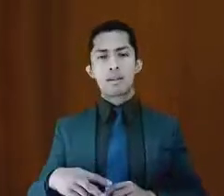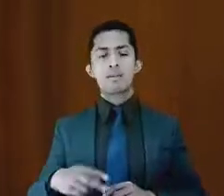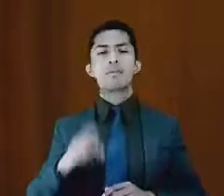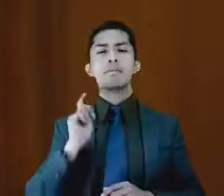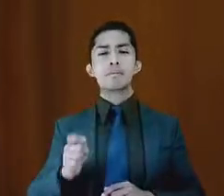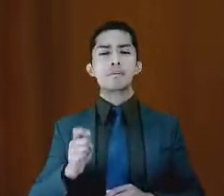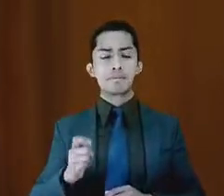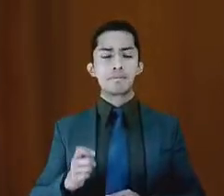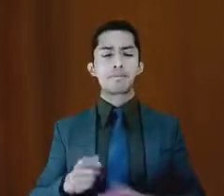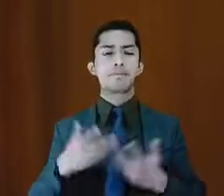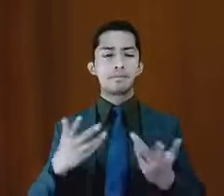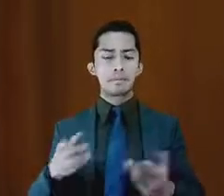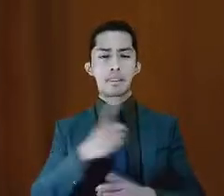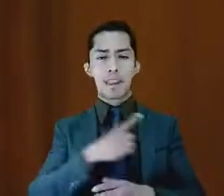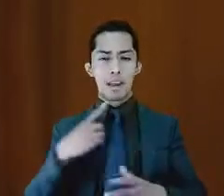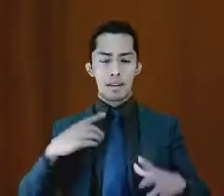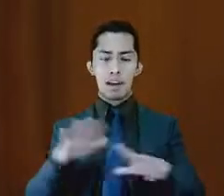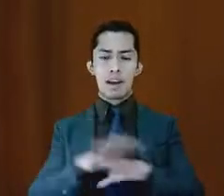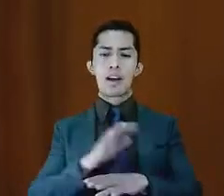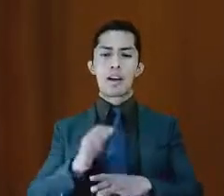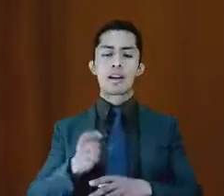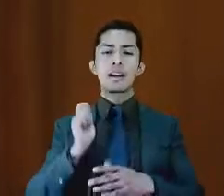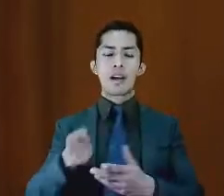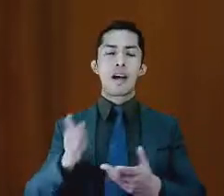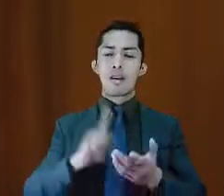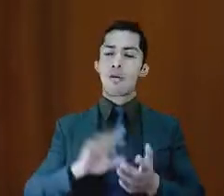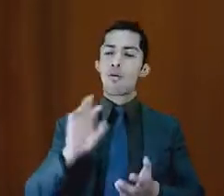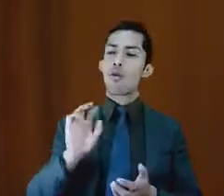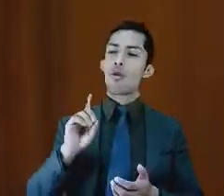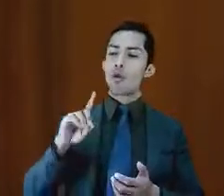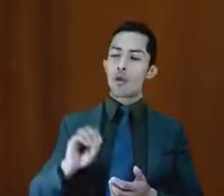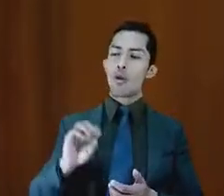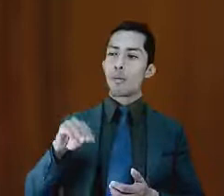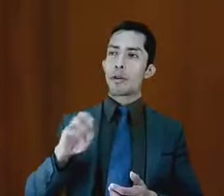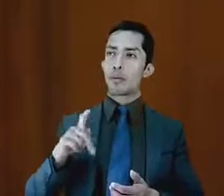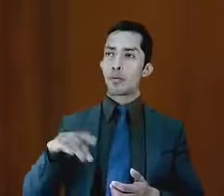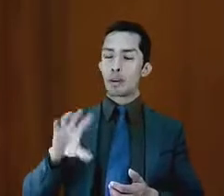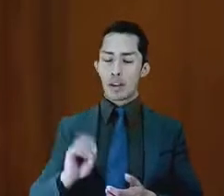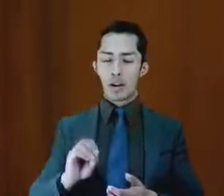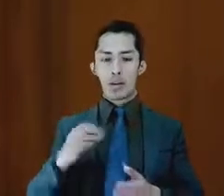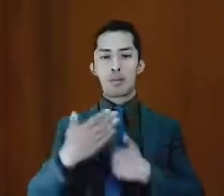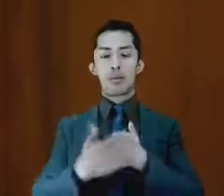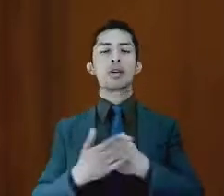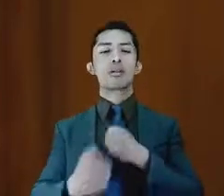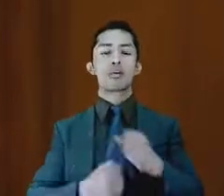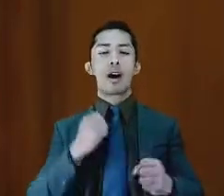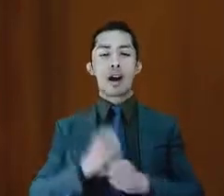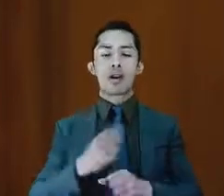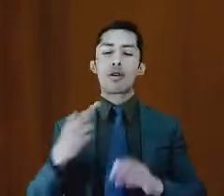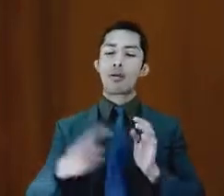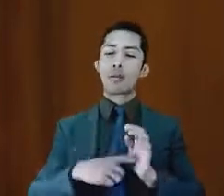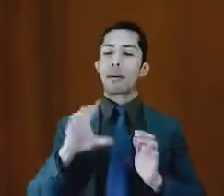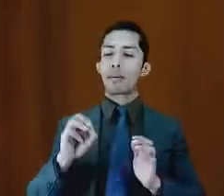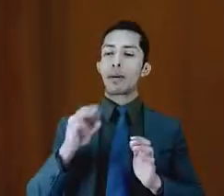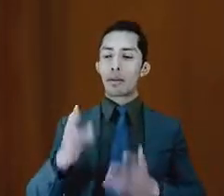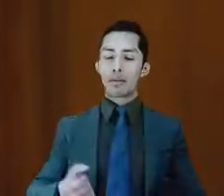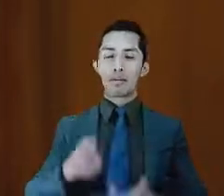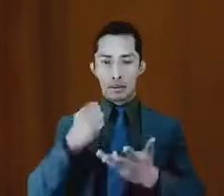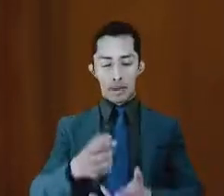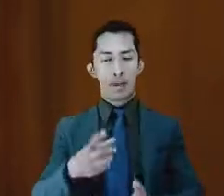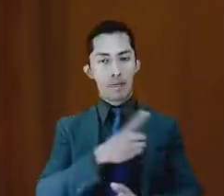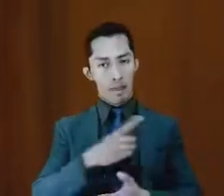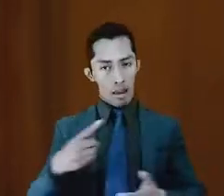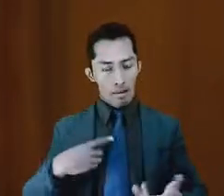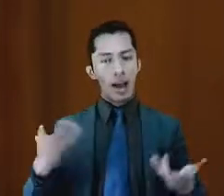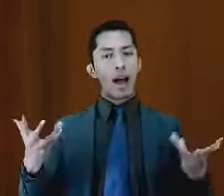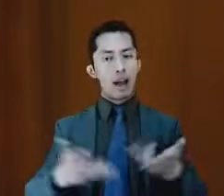a efecto de que se restituya el Fondo Metropolitano para el próximo ejercicio de 2023 y adopte las